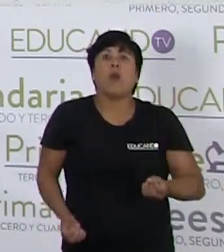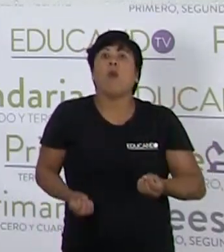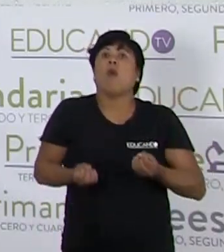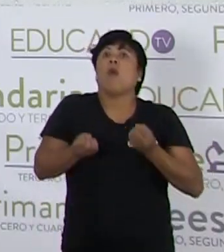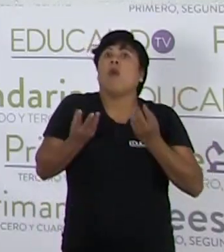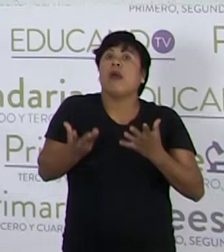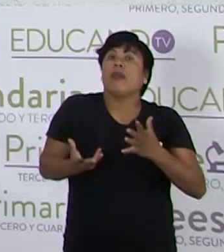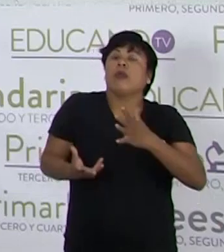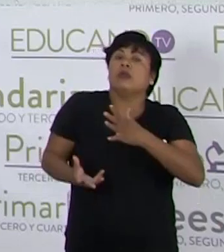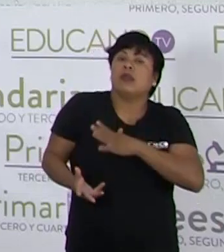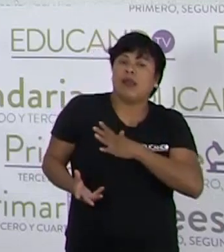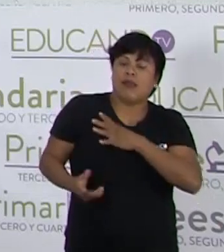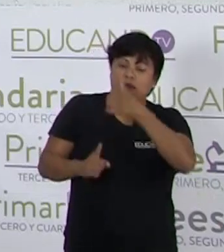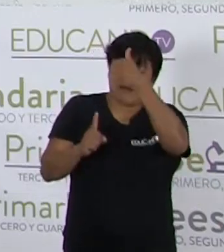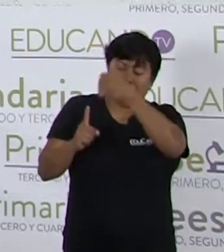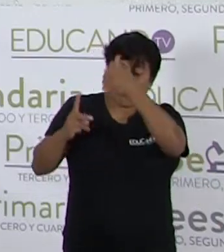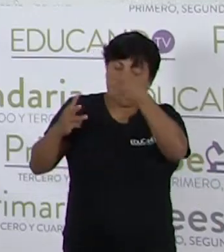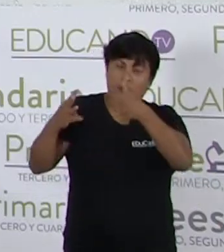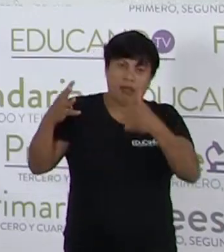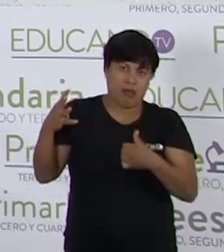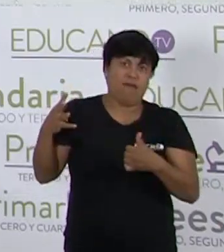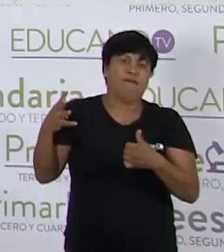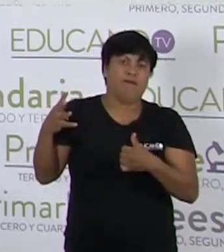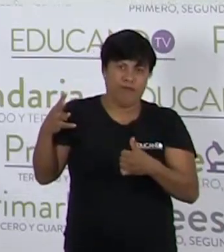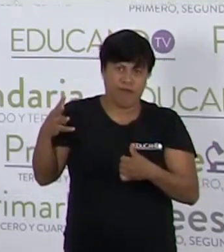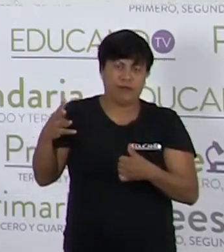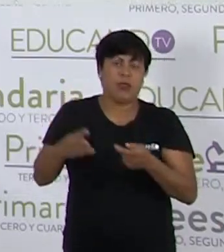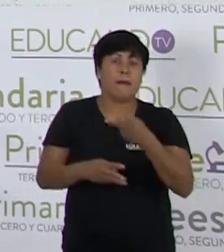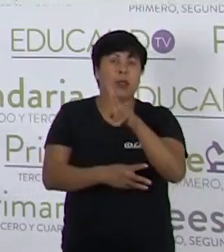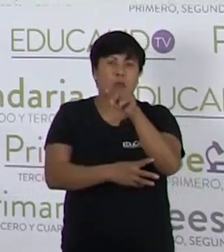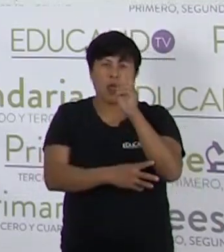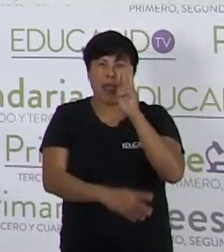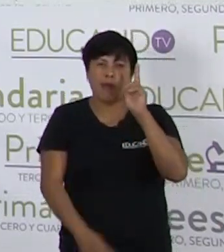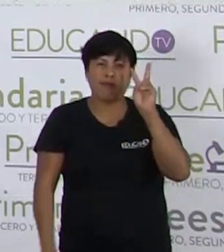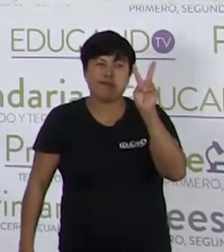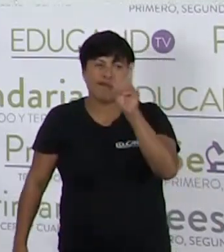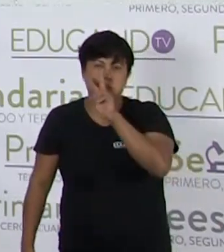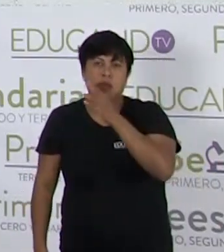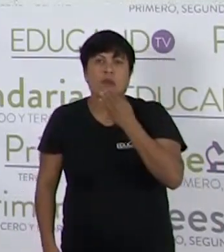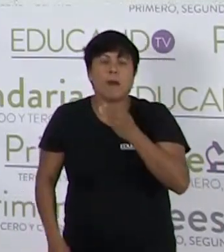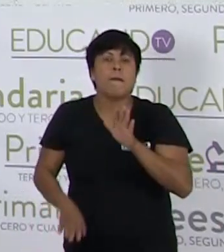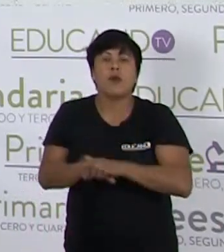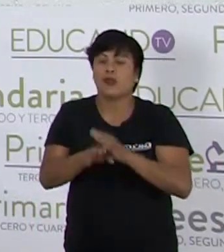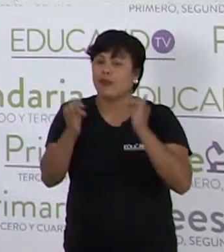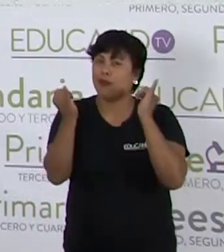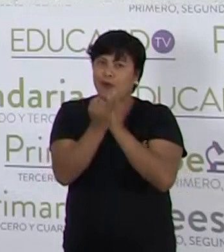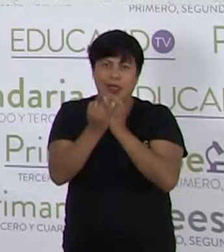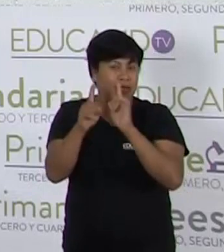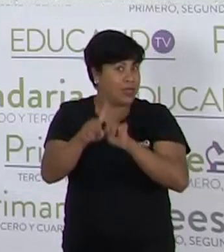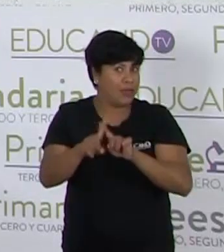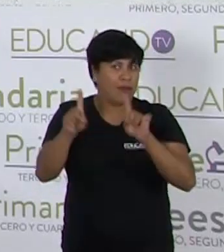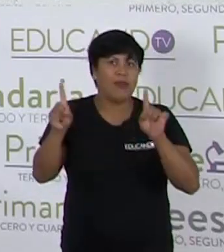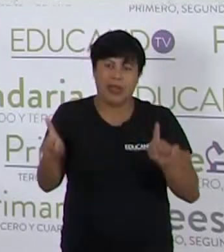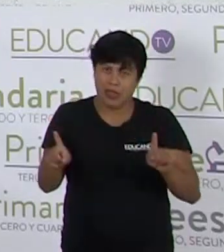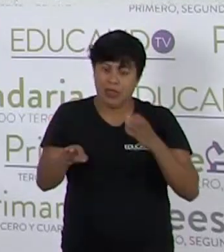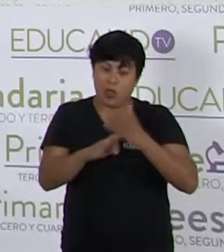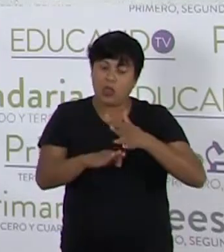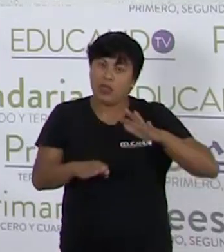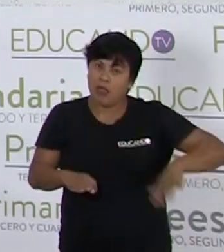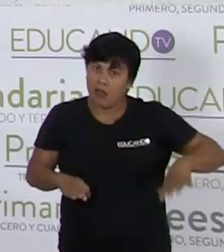cuántos hay de cada uno. Pero observa bien porque no es igual al que estuvimos trabajando hace un